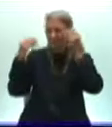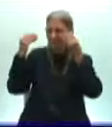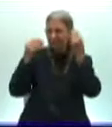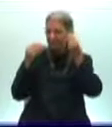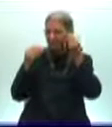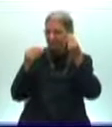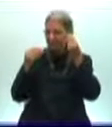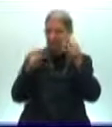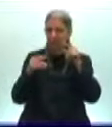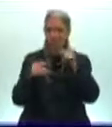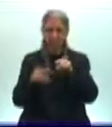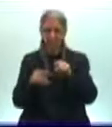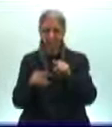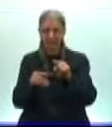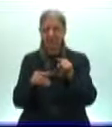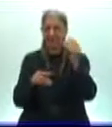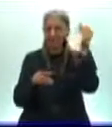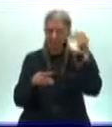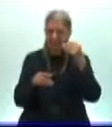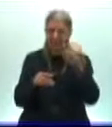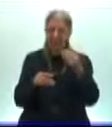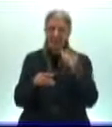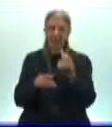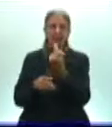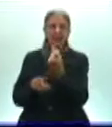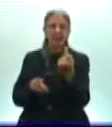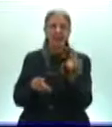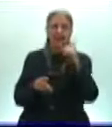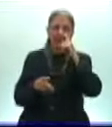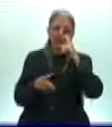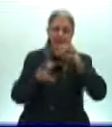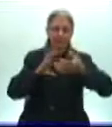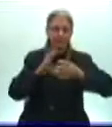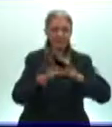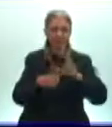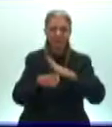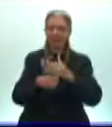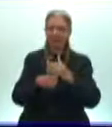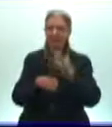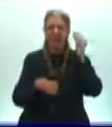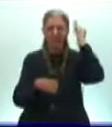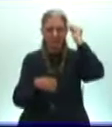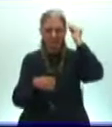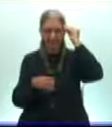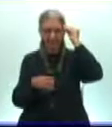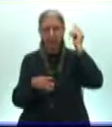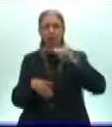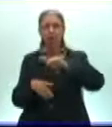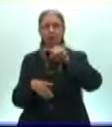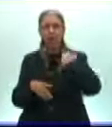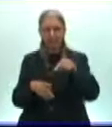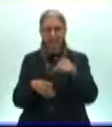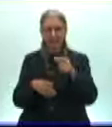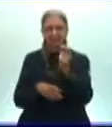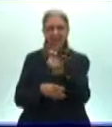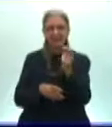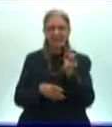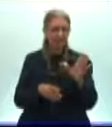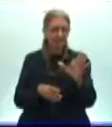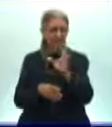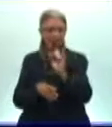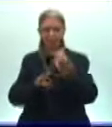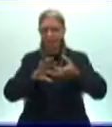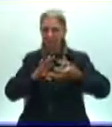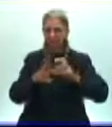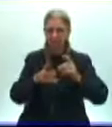nos ayudará a fijar, eso nos ayudará a tener organizado todo el contenido en la mente. A